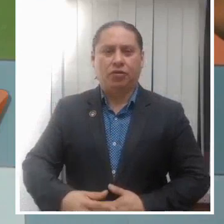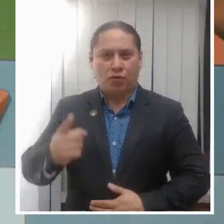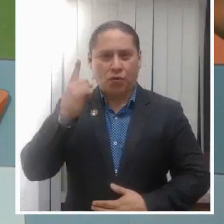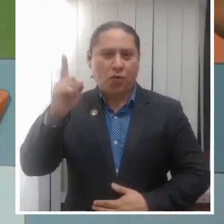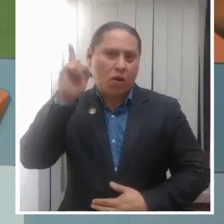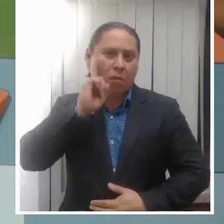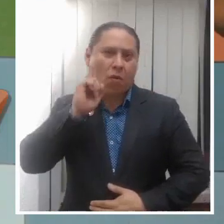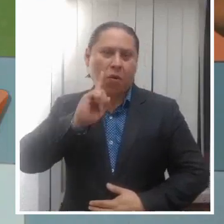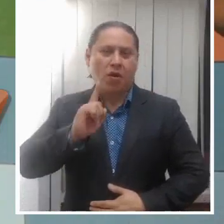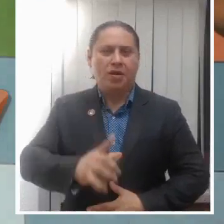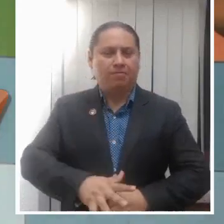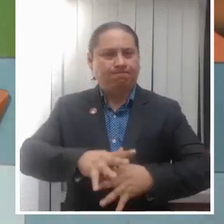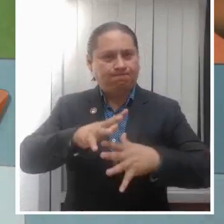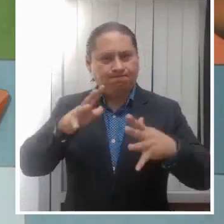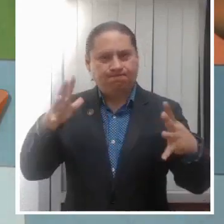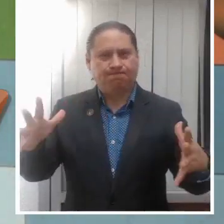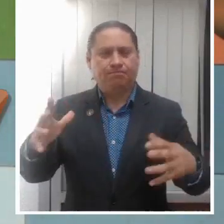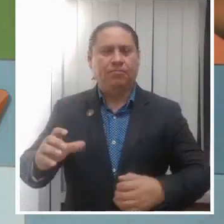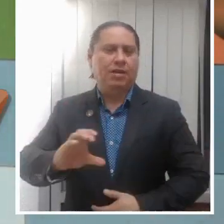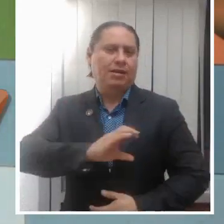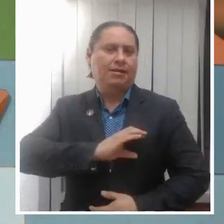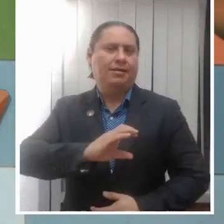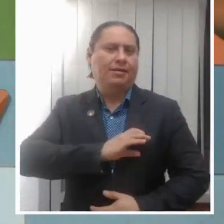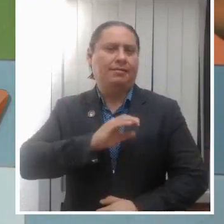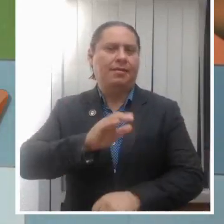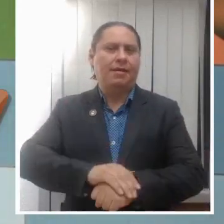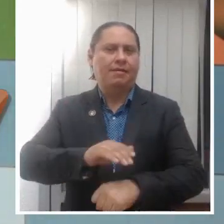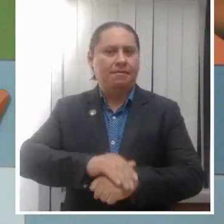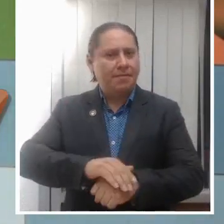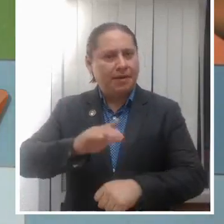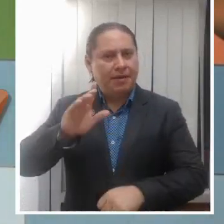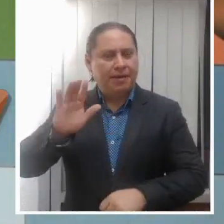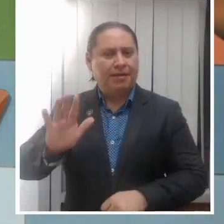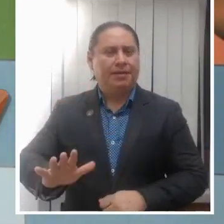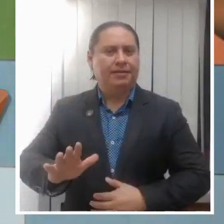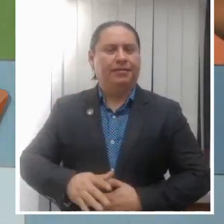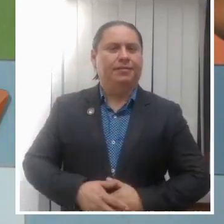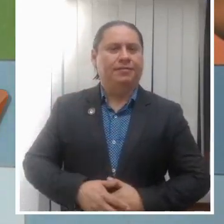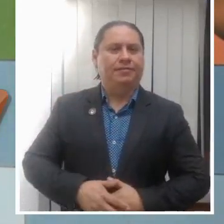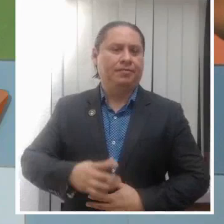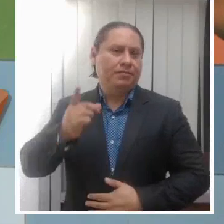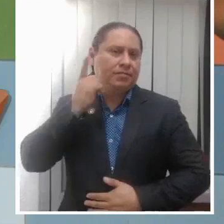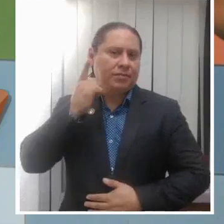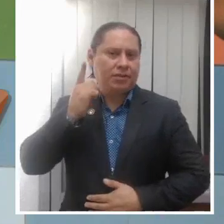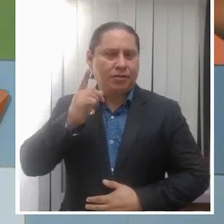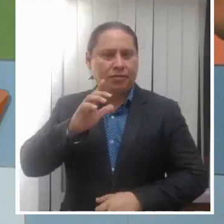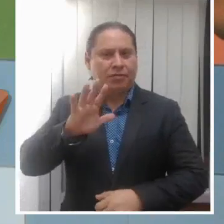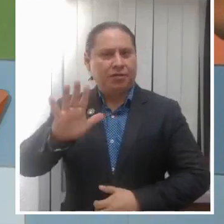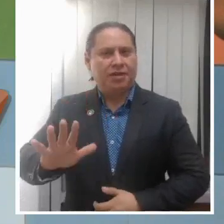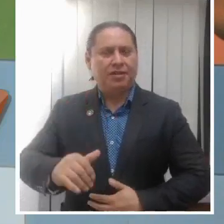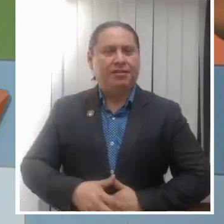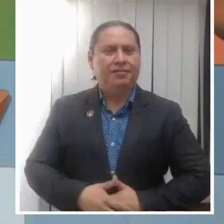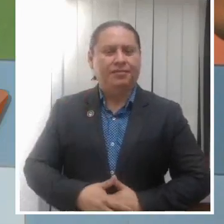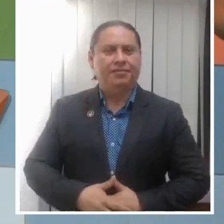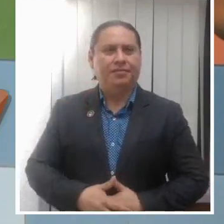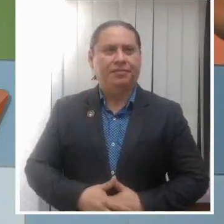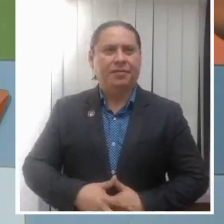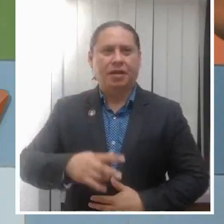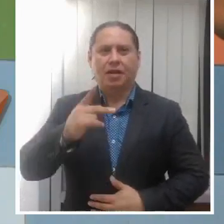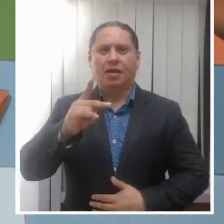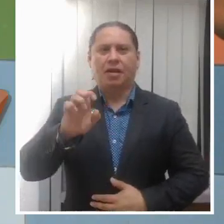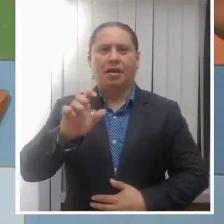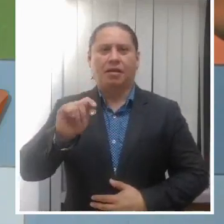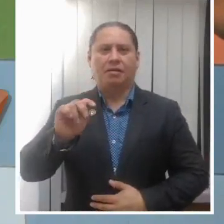chiapaneca, mi querida compañera legisladora, la diputada